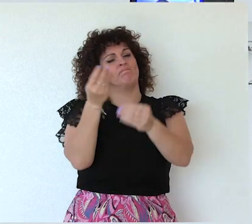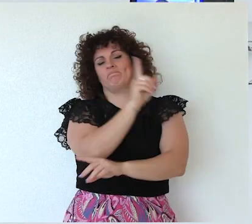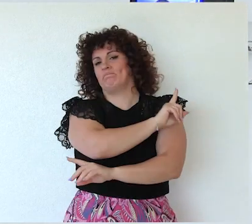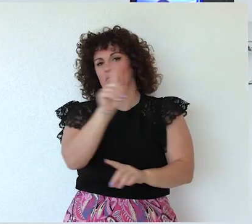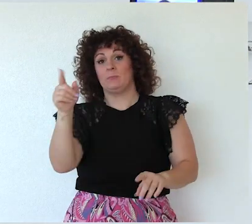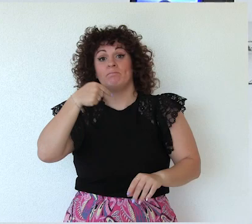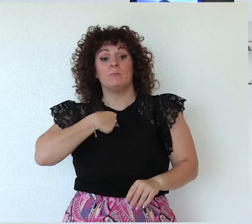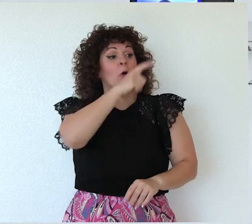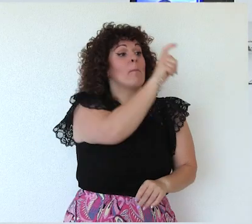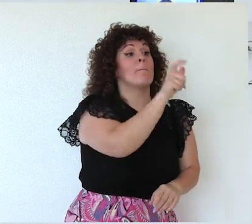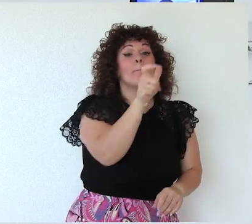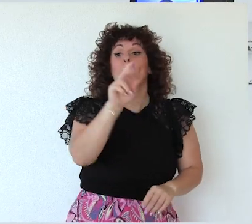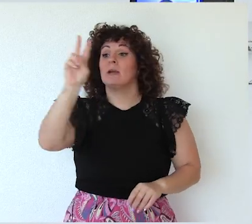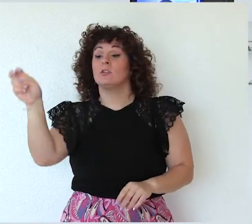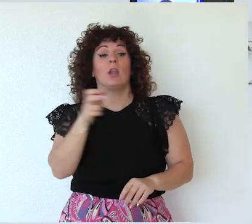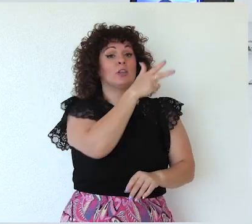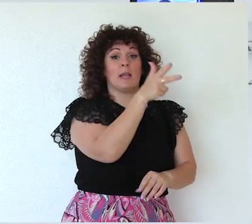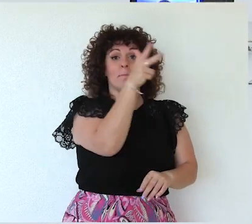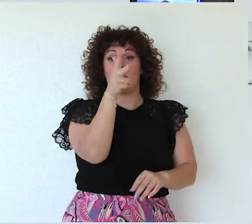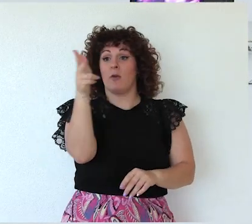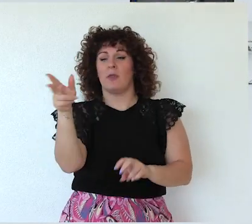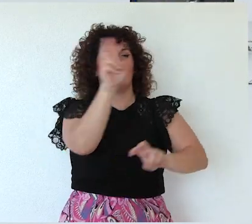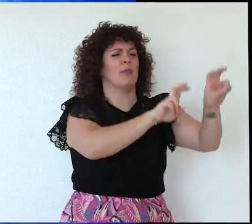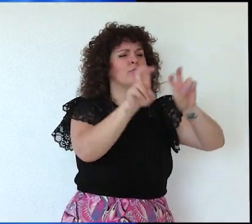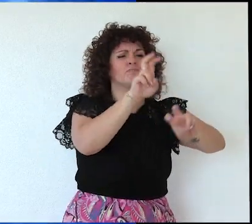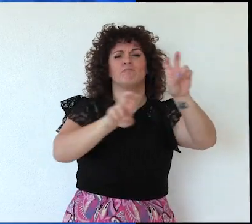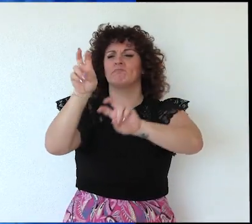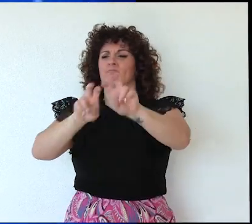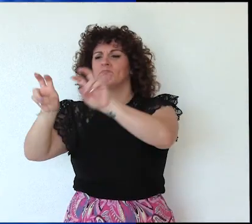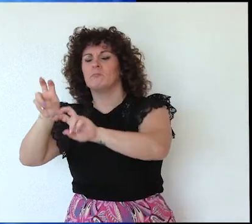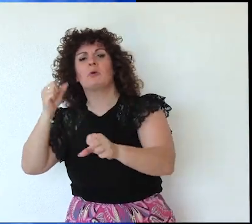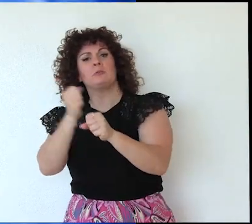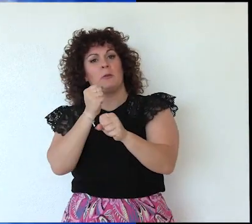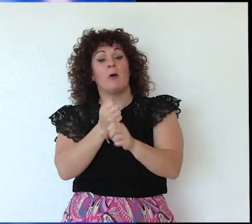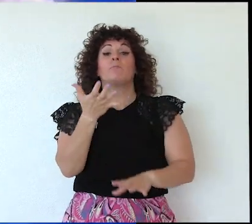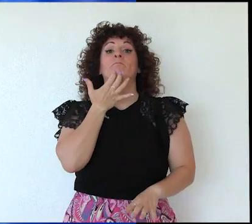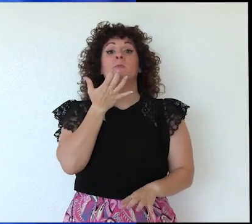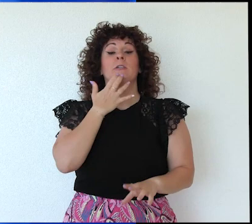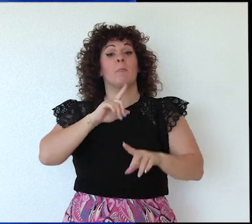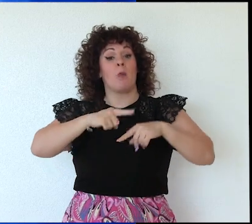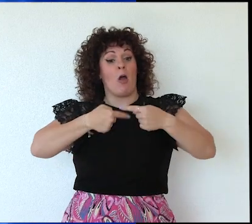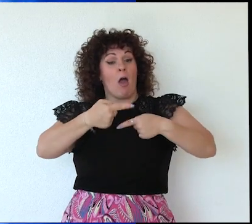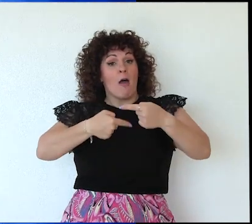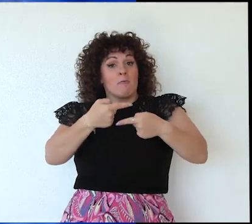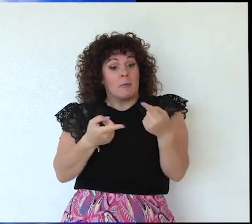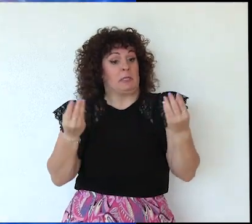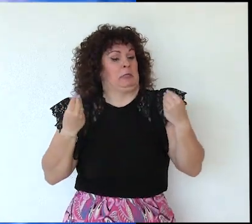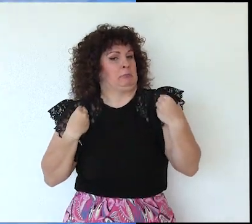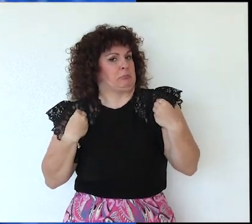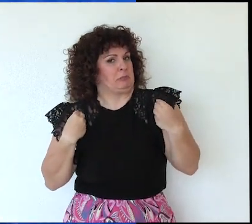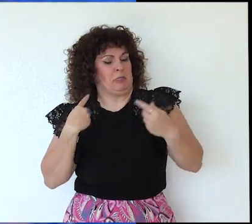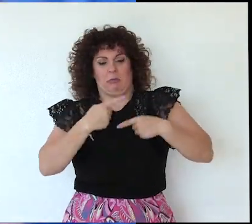vídeos de otra gente. En este caso lo que me interesa son vídeos de familias que grababan su